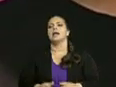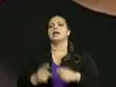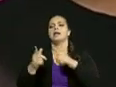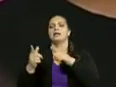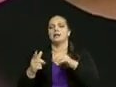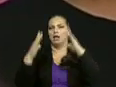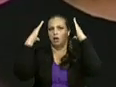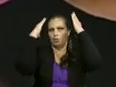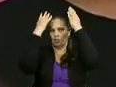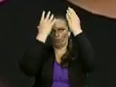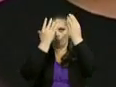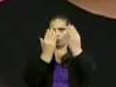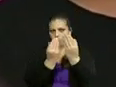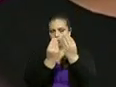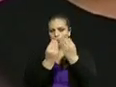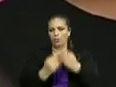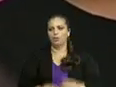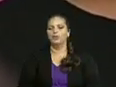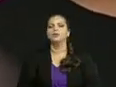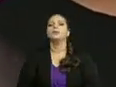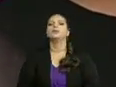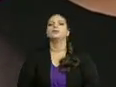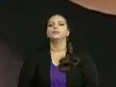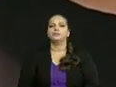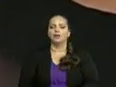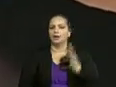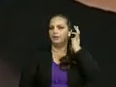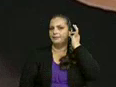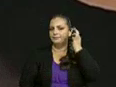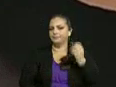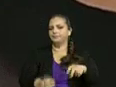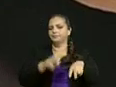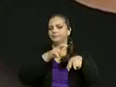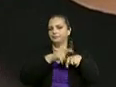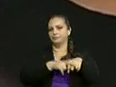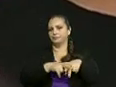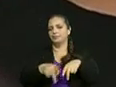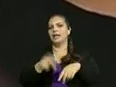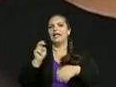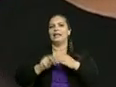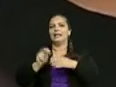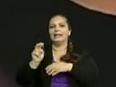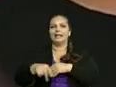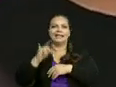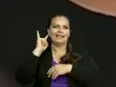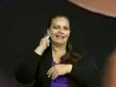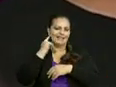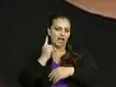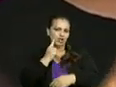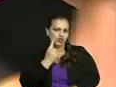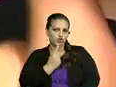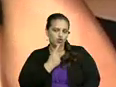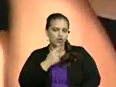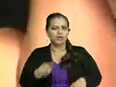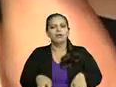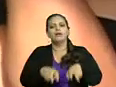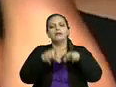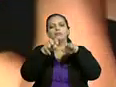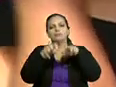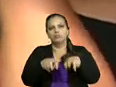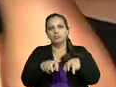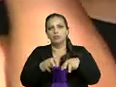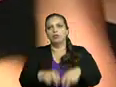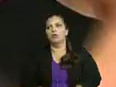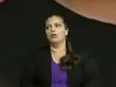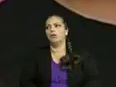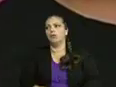hermana cogió a la nieta, la lanzado para que la niña se salvara. Entonces el carro se ha virado y el carro